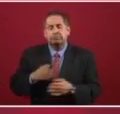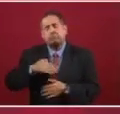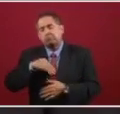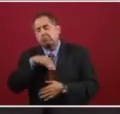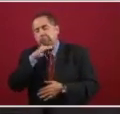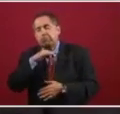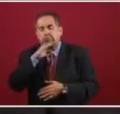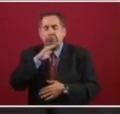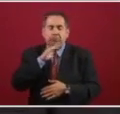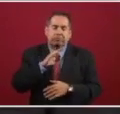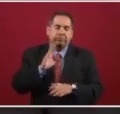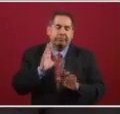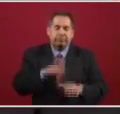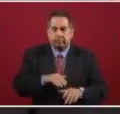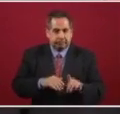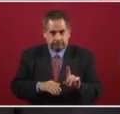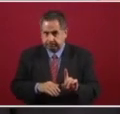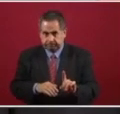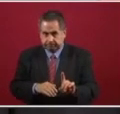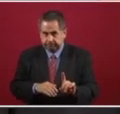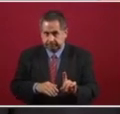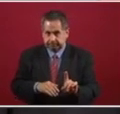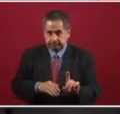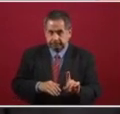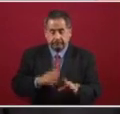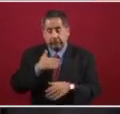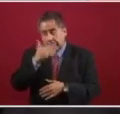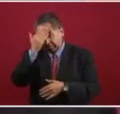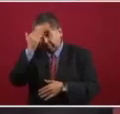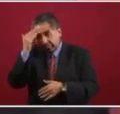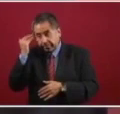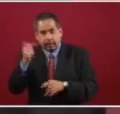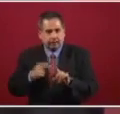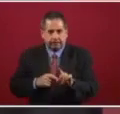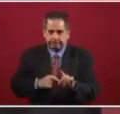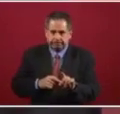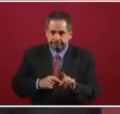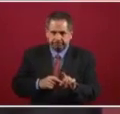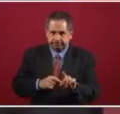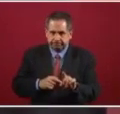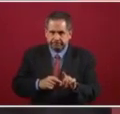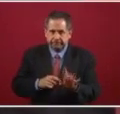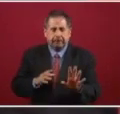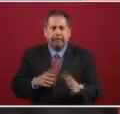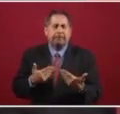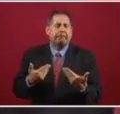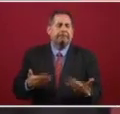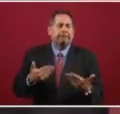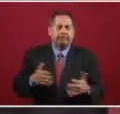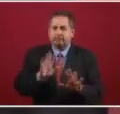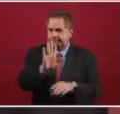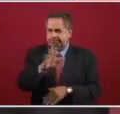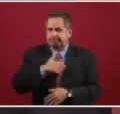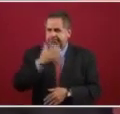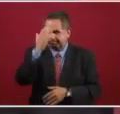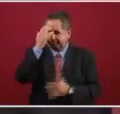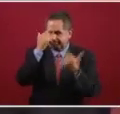ingenuo o que esté confiado. Conozco la